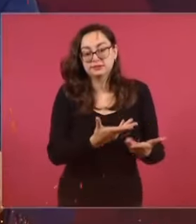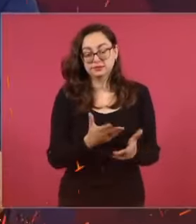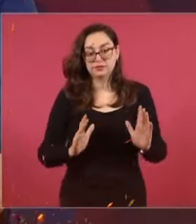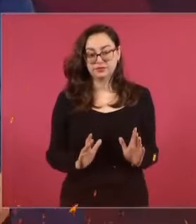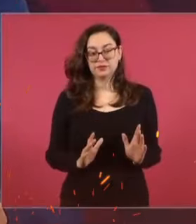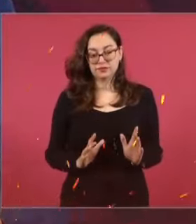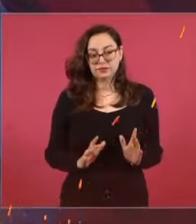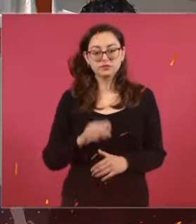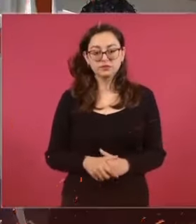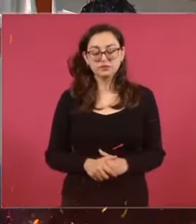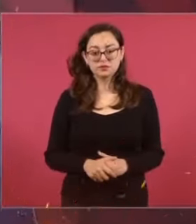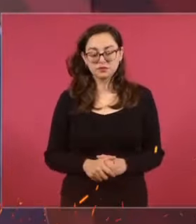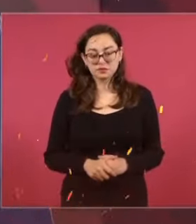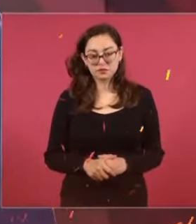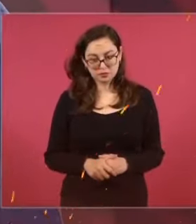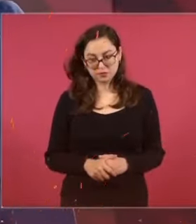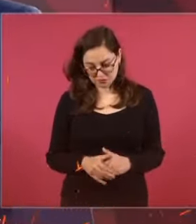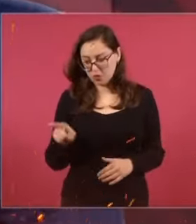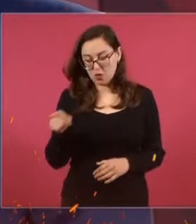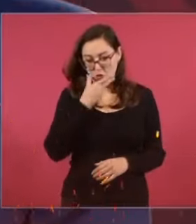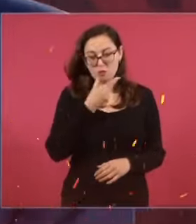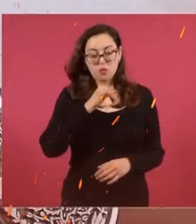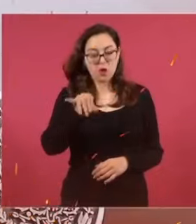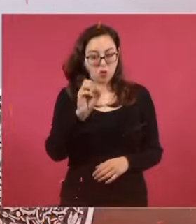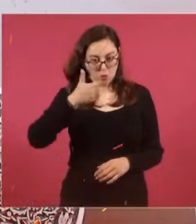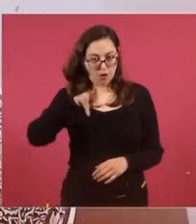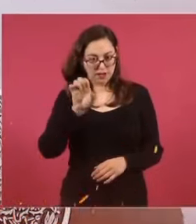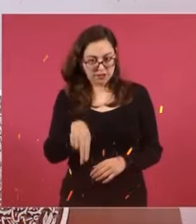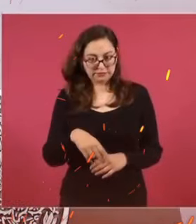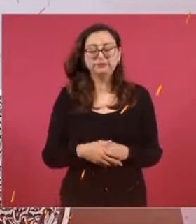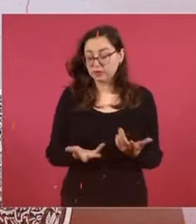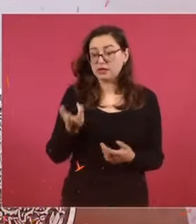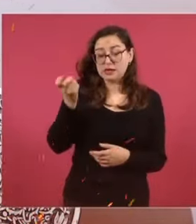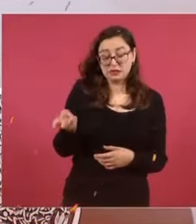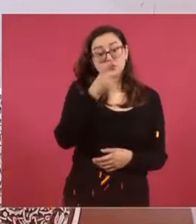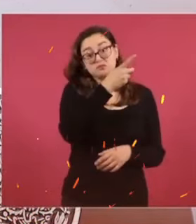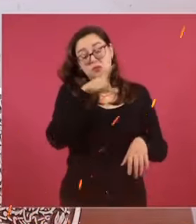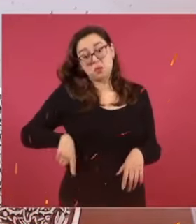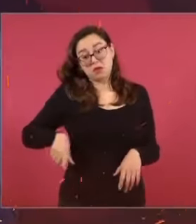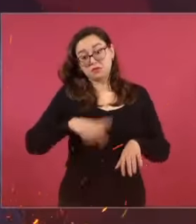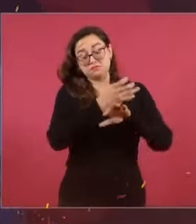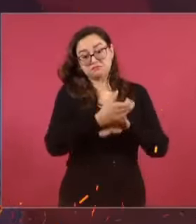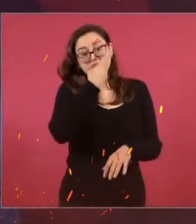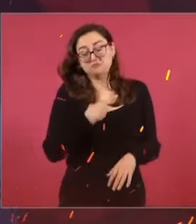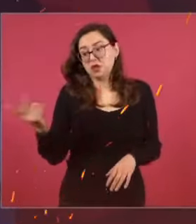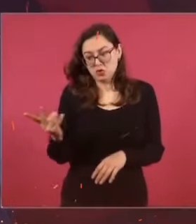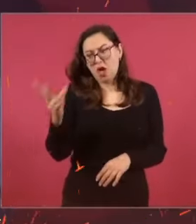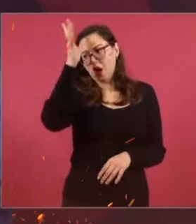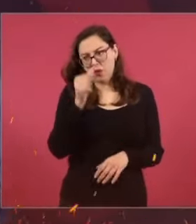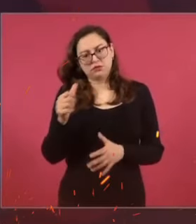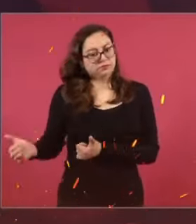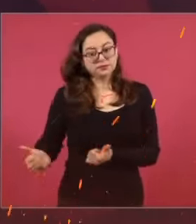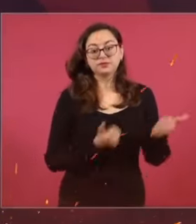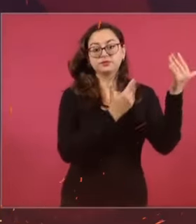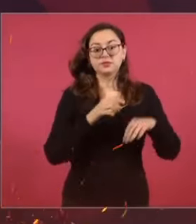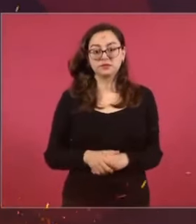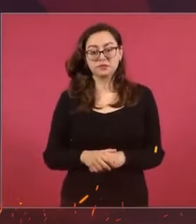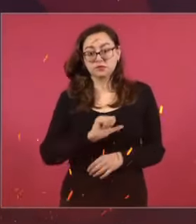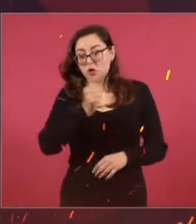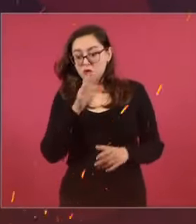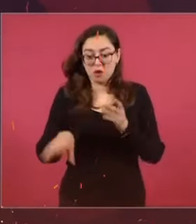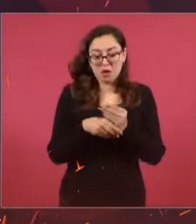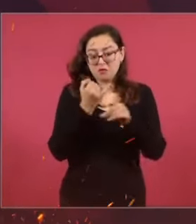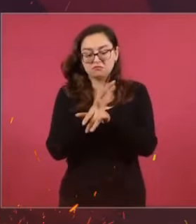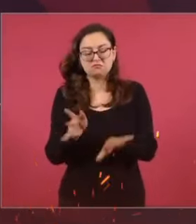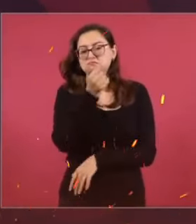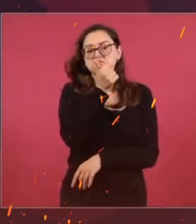dos personajes, Joaquín Guzmán López. Sí, eso fue lo que nos informaron y no ha habido más información.